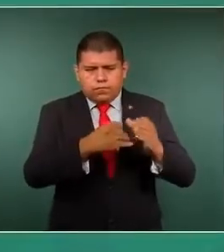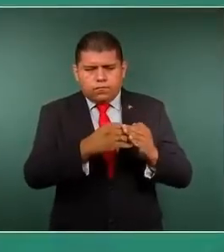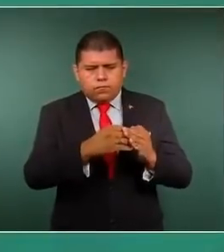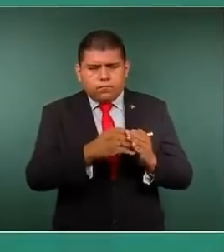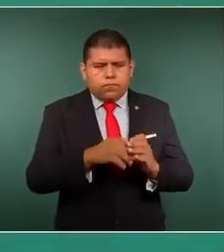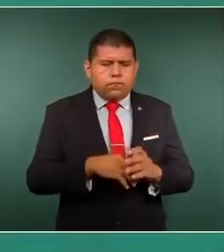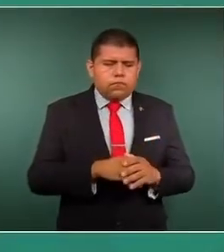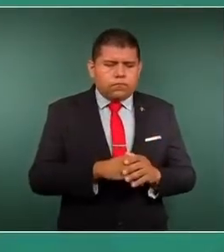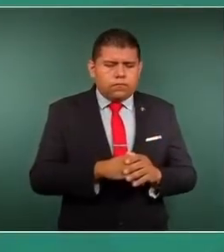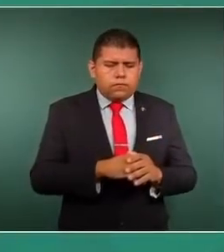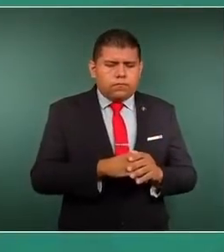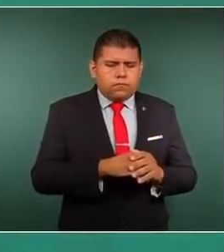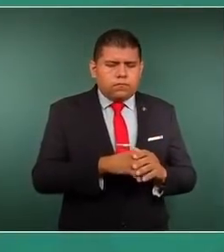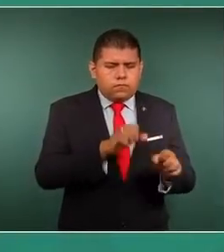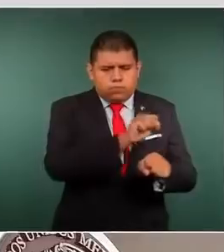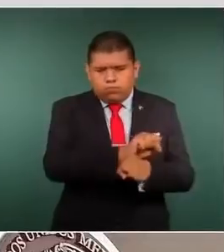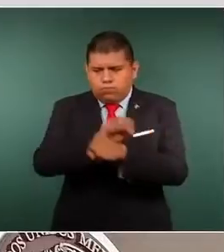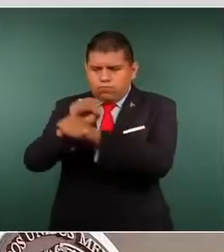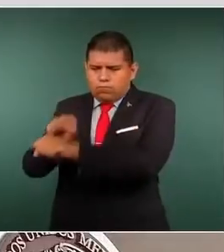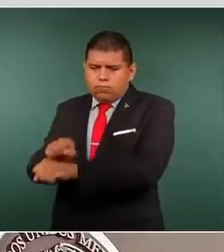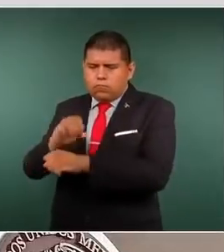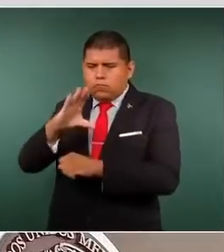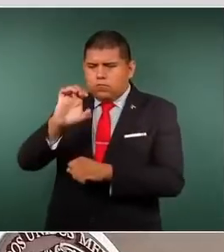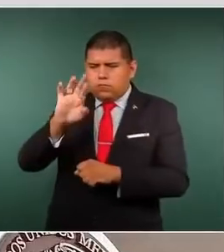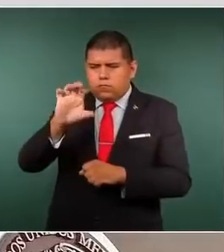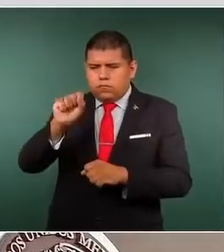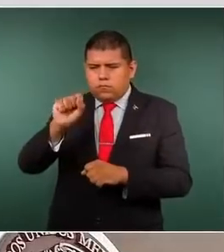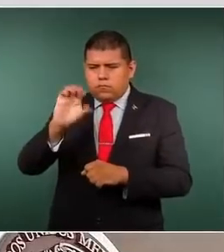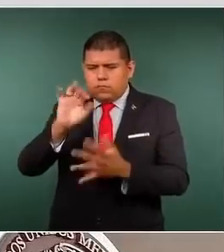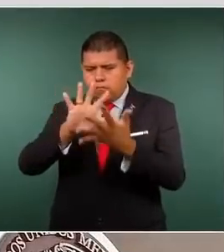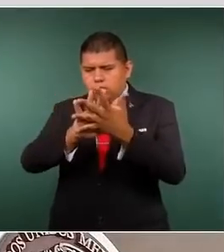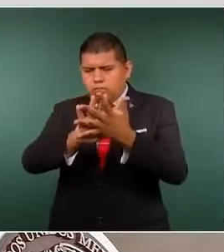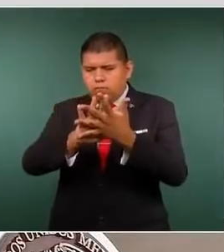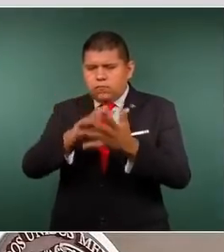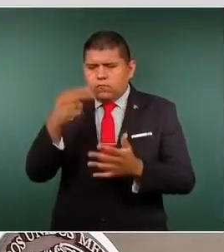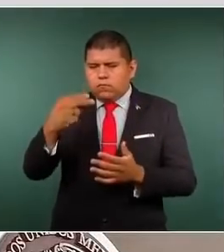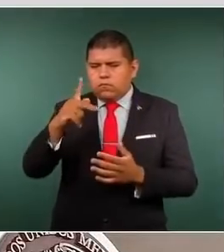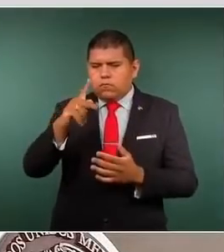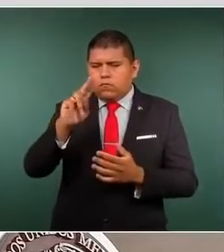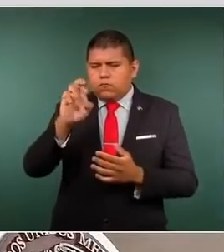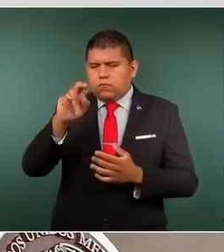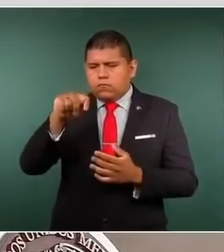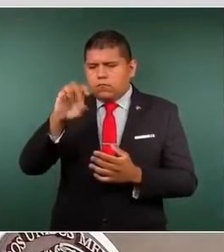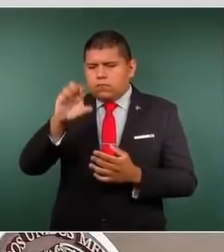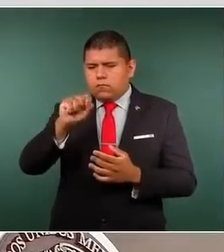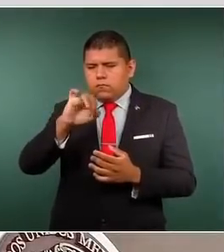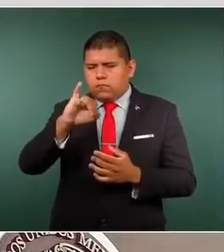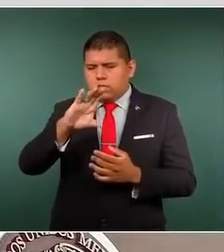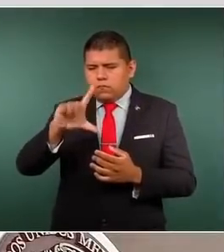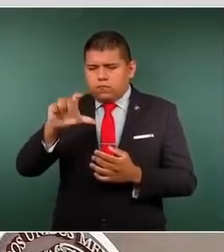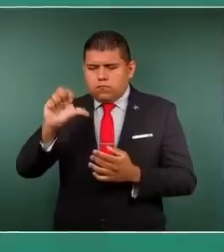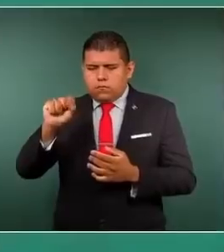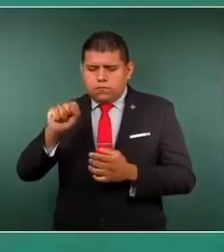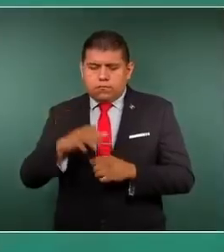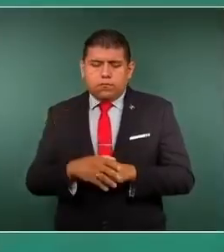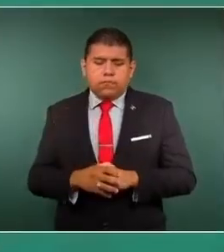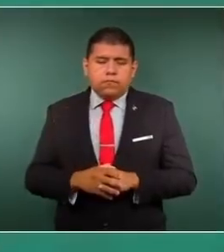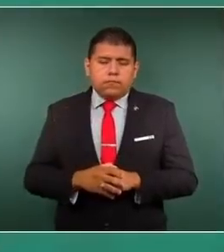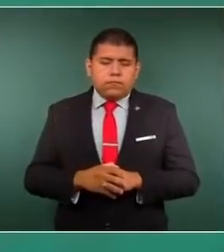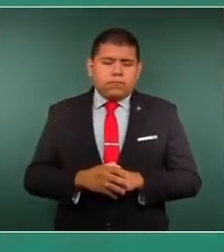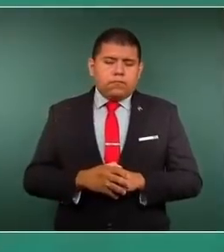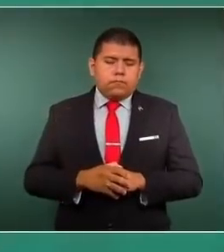trasladados recluidos en el cereso de puentecillas y en la ciudad de guanajuato